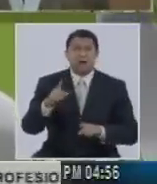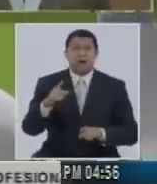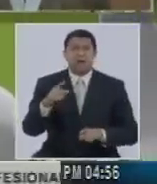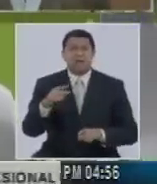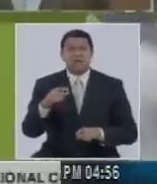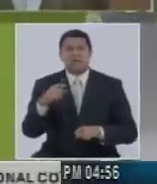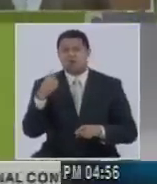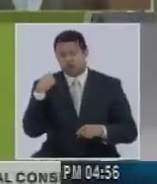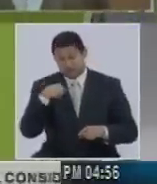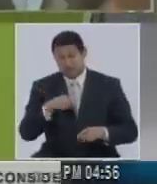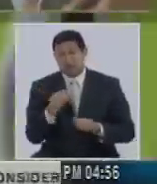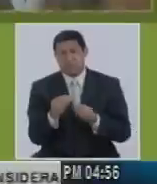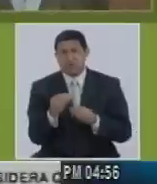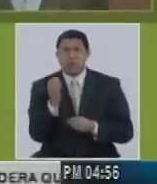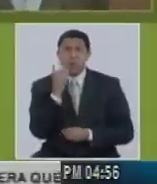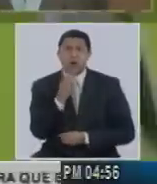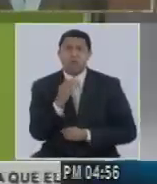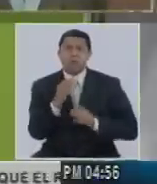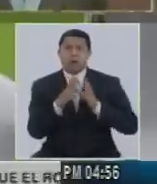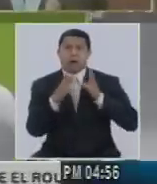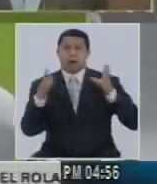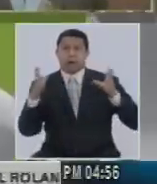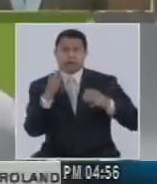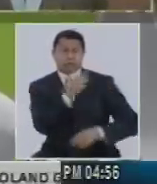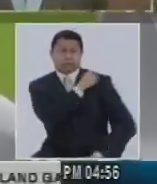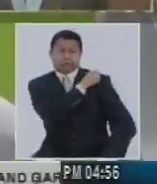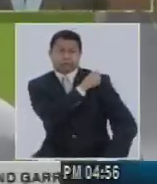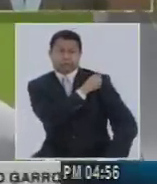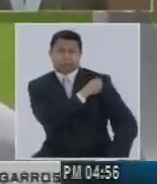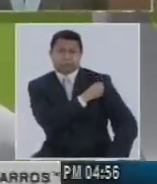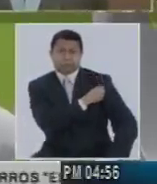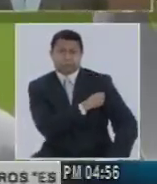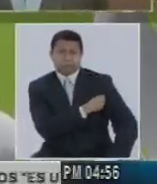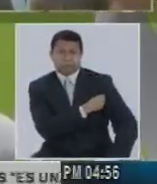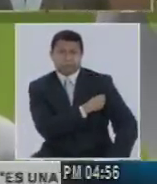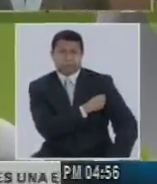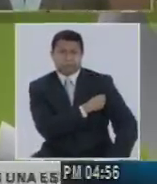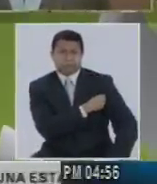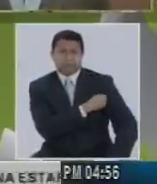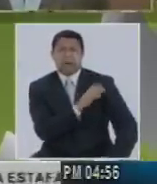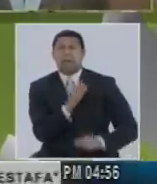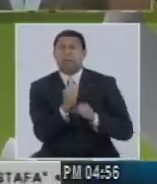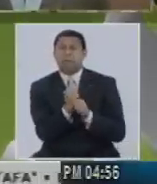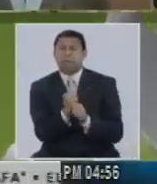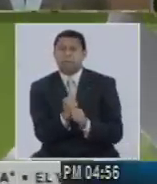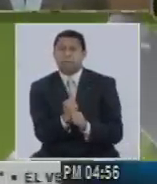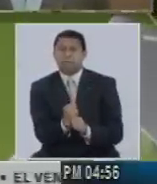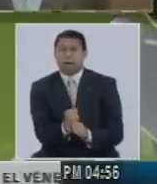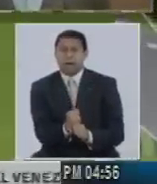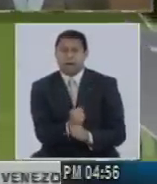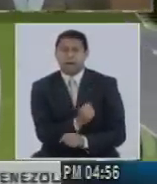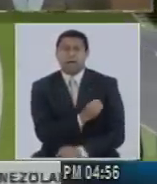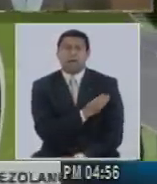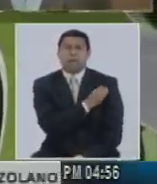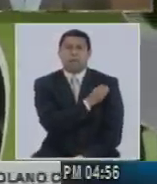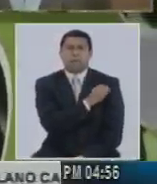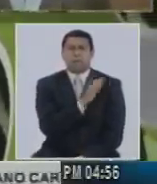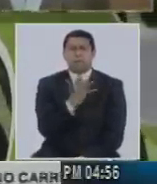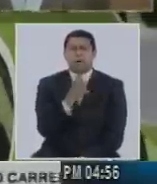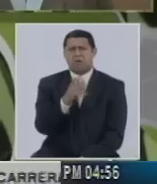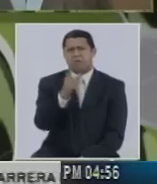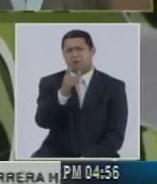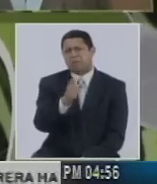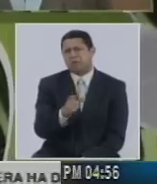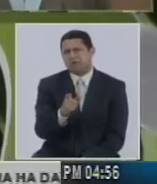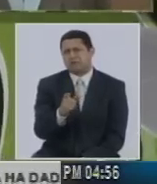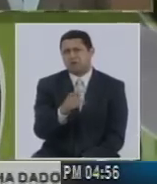que hicimos. Si es una lesión grande y tenemos que esperar que el tendón cicatrice a su sitio, esos pacientes